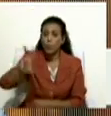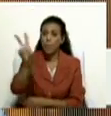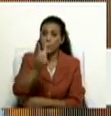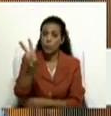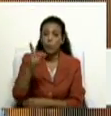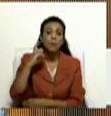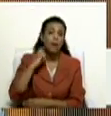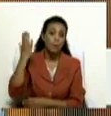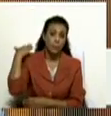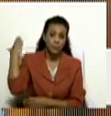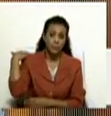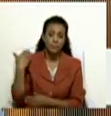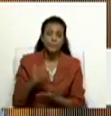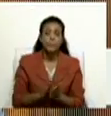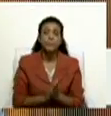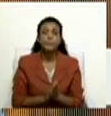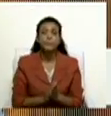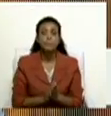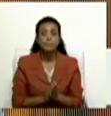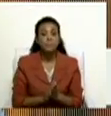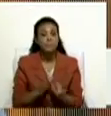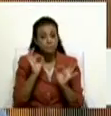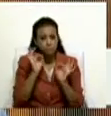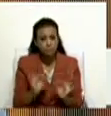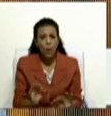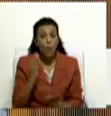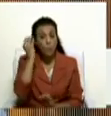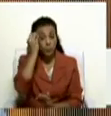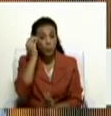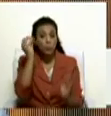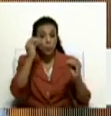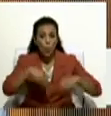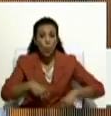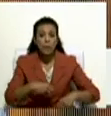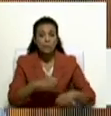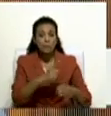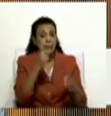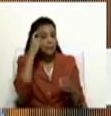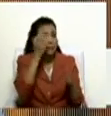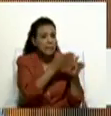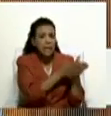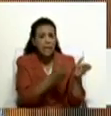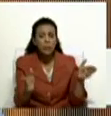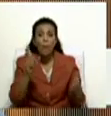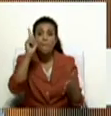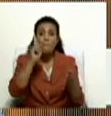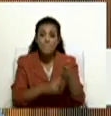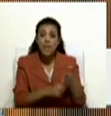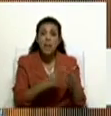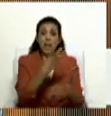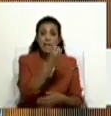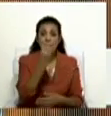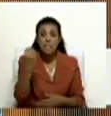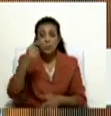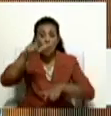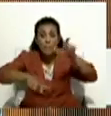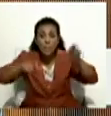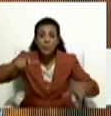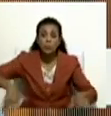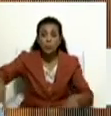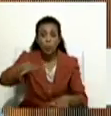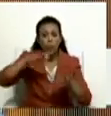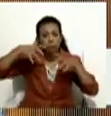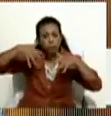aquella época considerando que durante varios días más de 100 Soldados del ejército